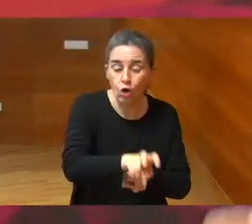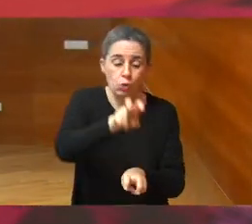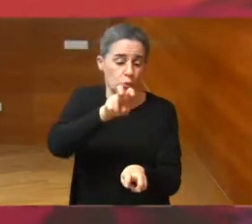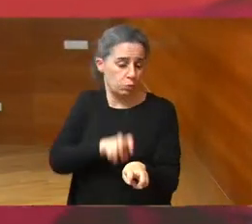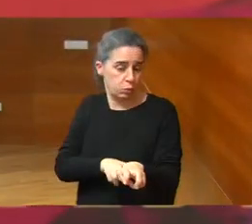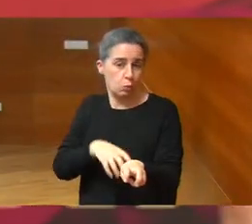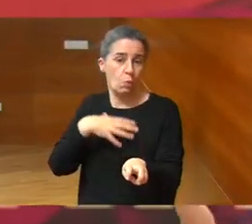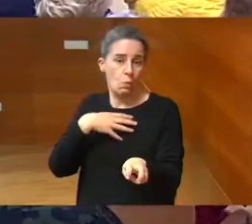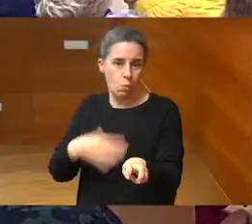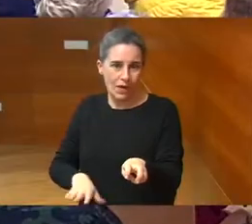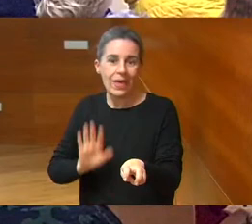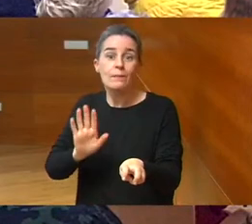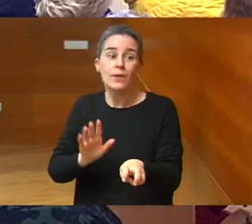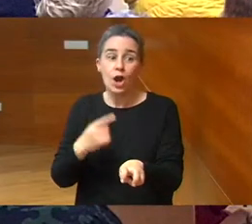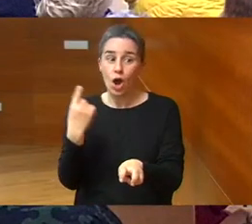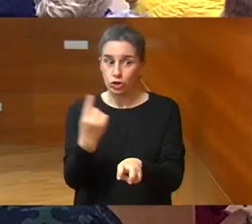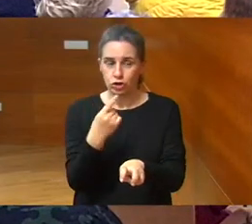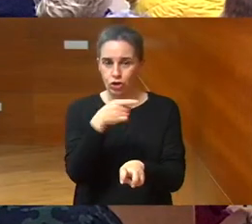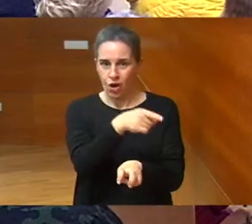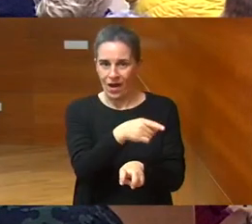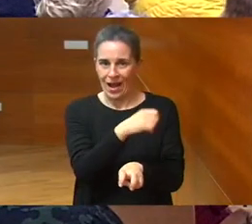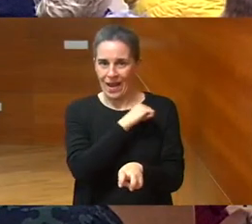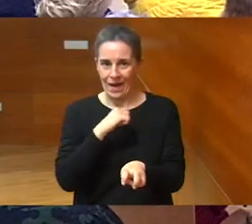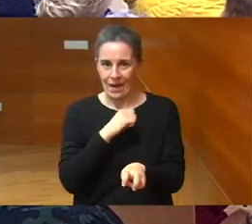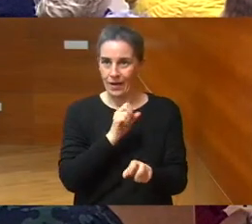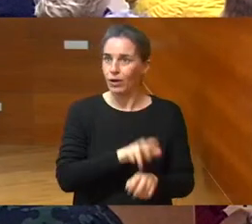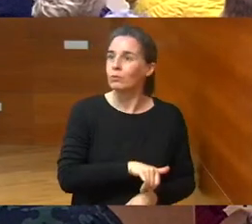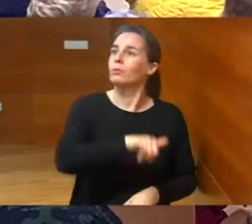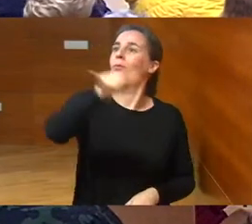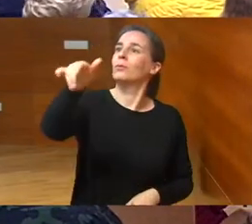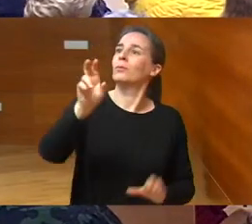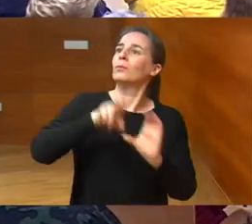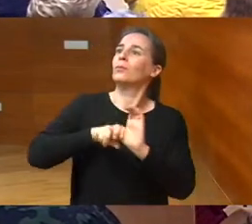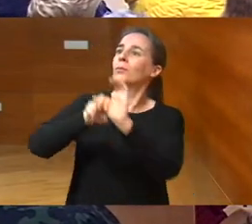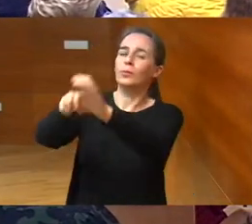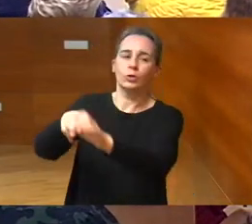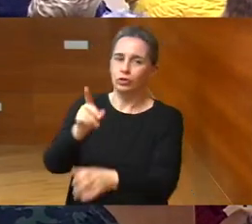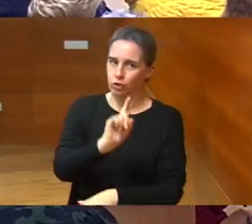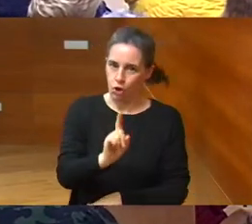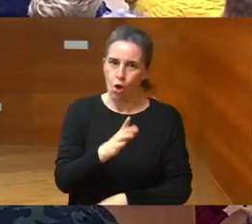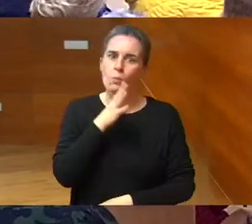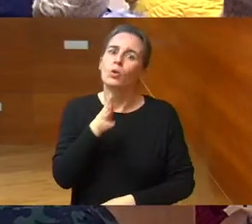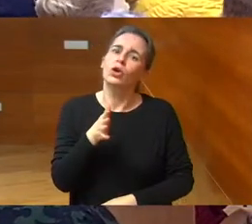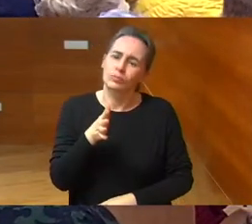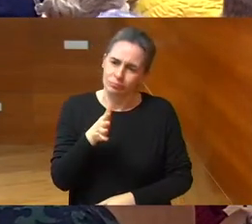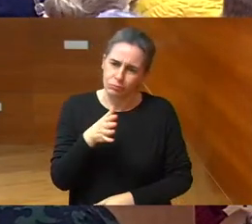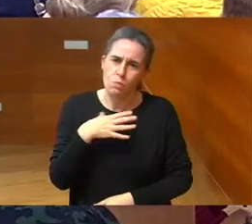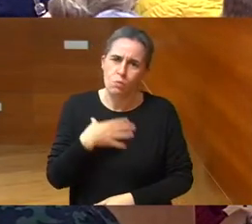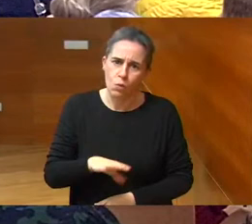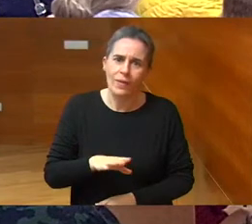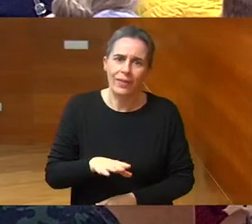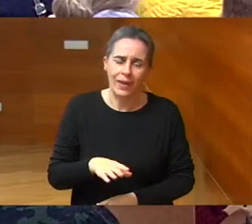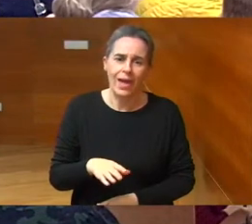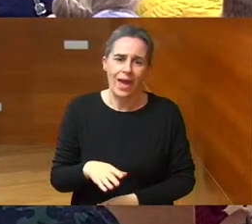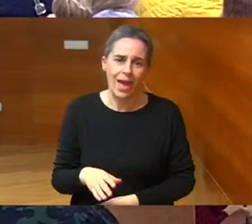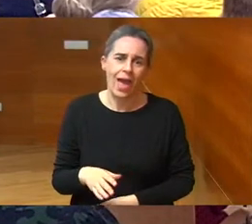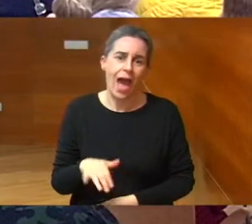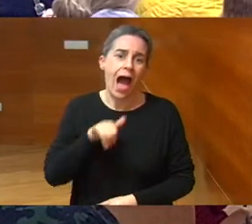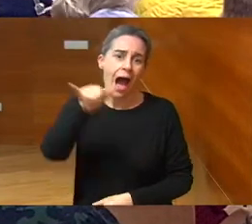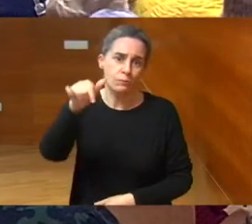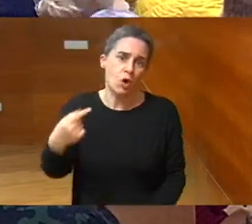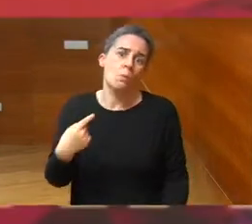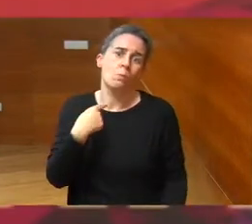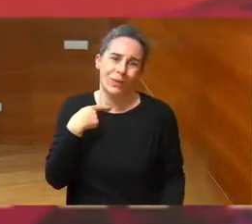solo quiero decir que siempre estaba él porque claro tener un accidente perdedor avión costaba muy